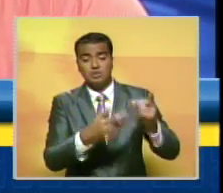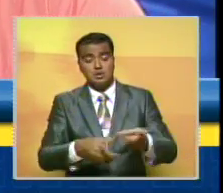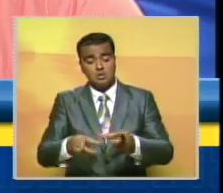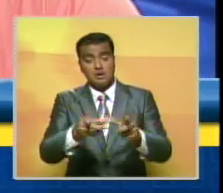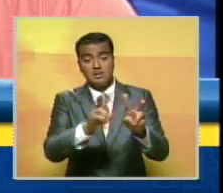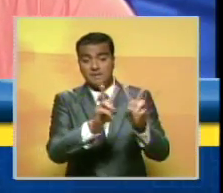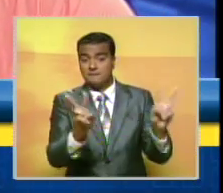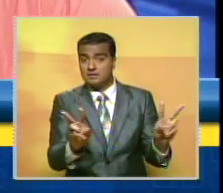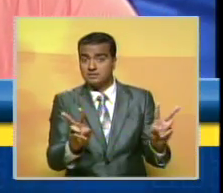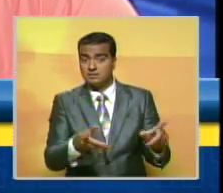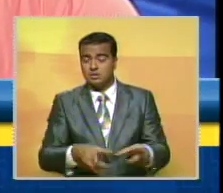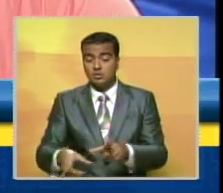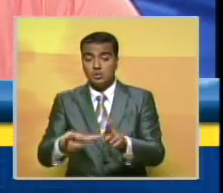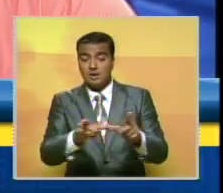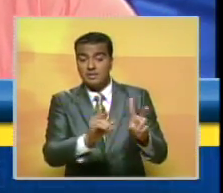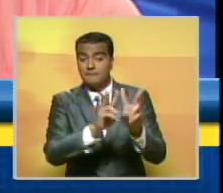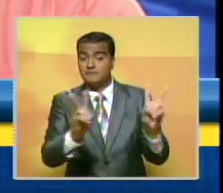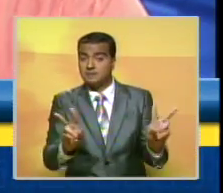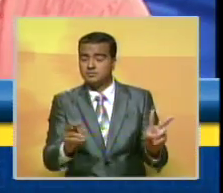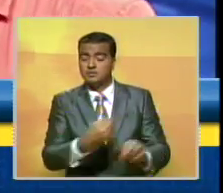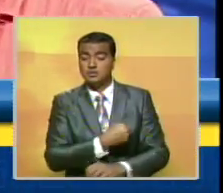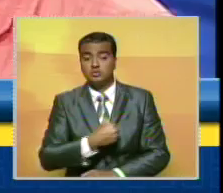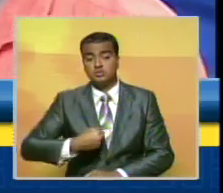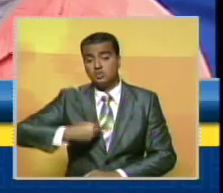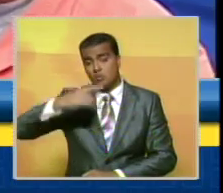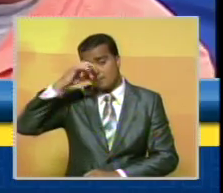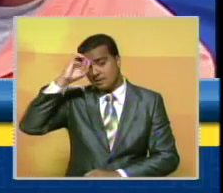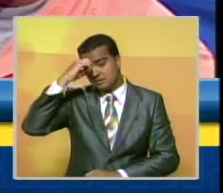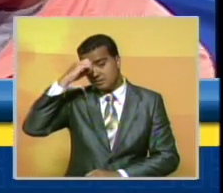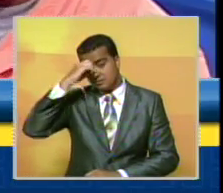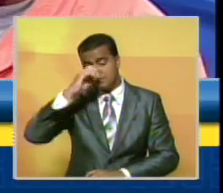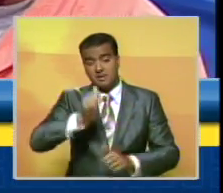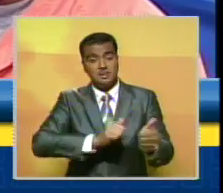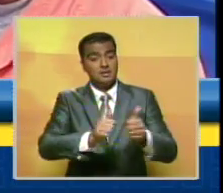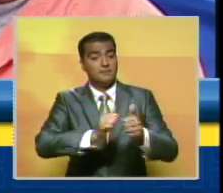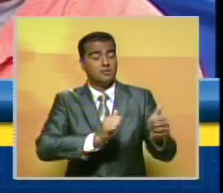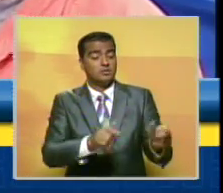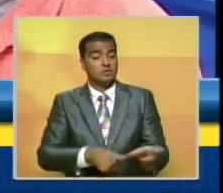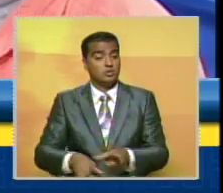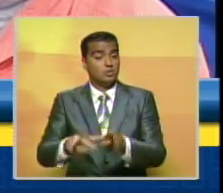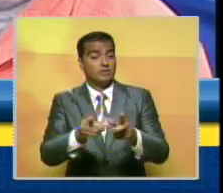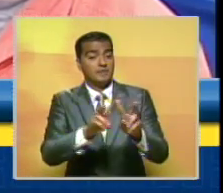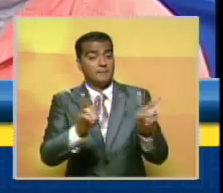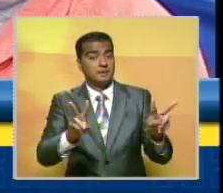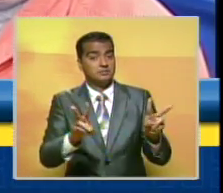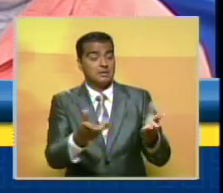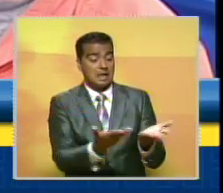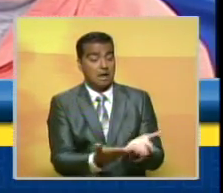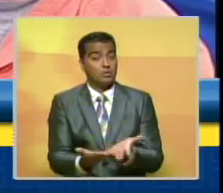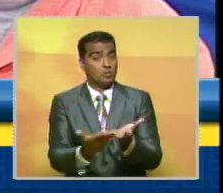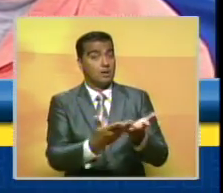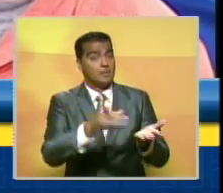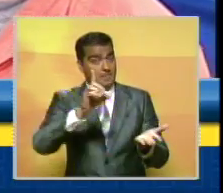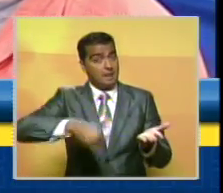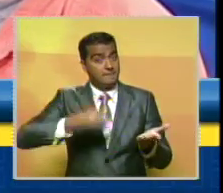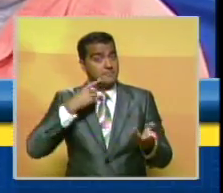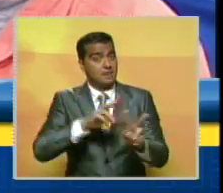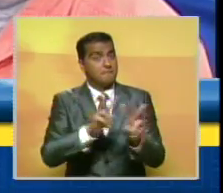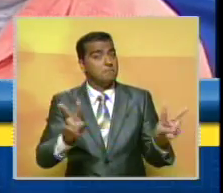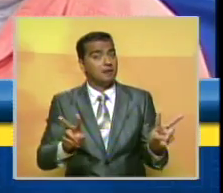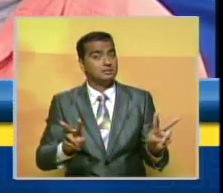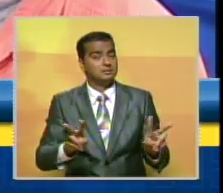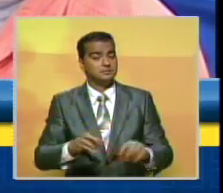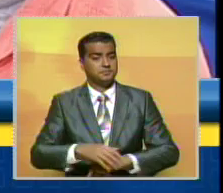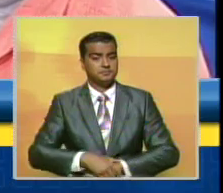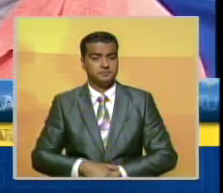paz, espacios de paz concretos, es porque nosotros creemos que la cancha debe ser un espacio concreto, que el liceo también tiene que ser un espacio fuera, que